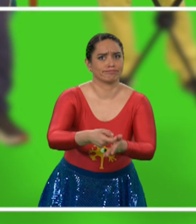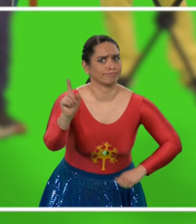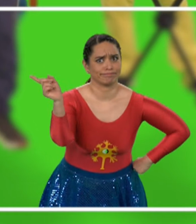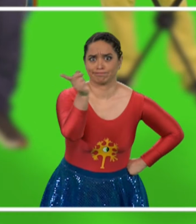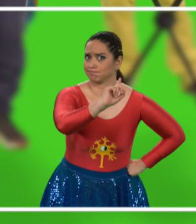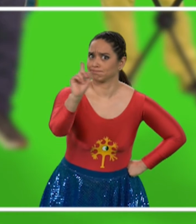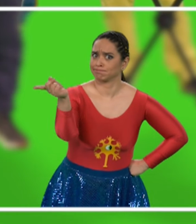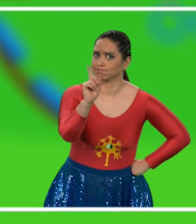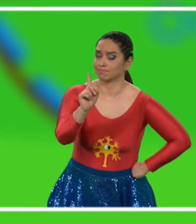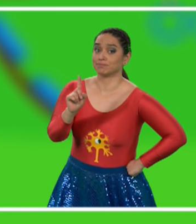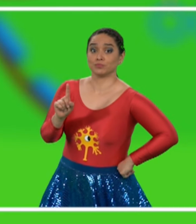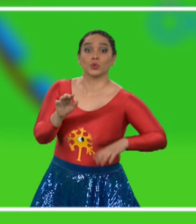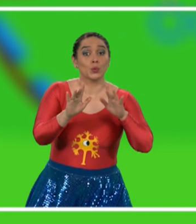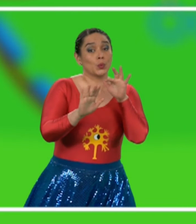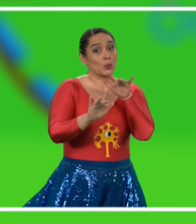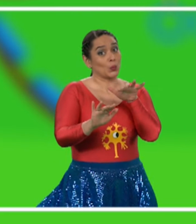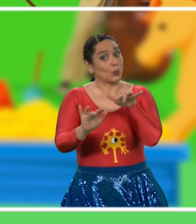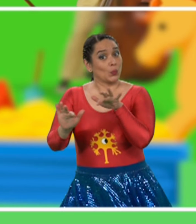a caer.